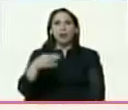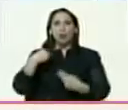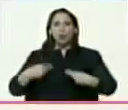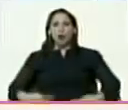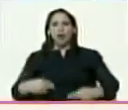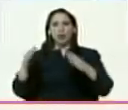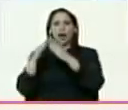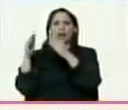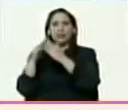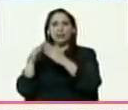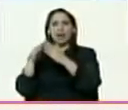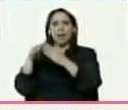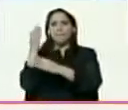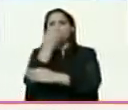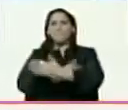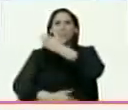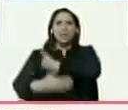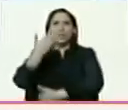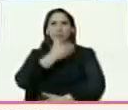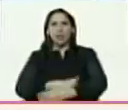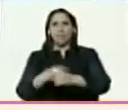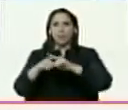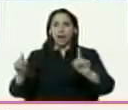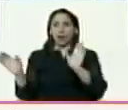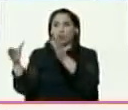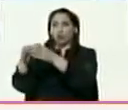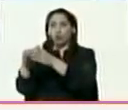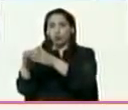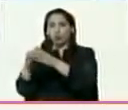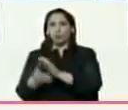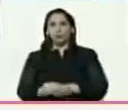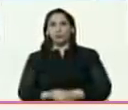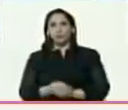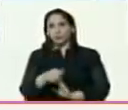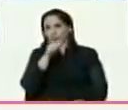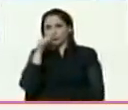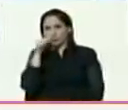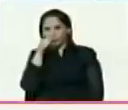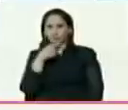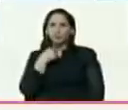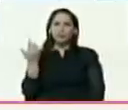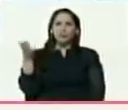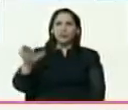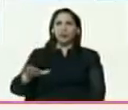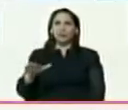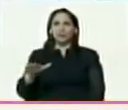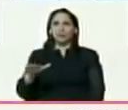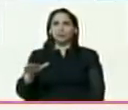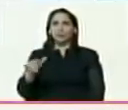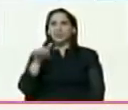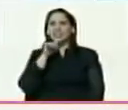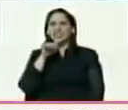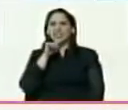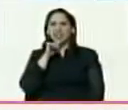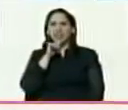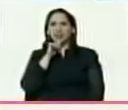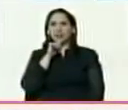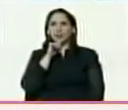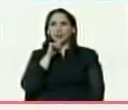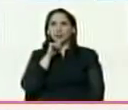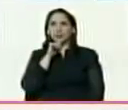piqué este grupo los rastrojos asesinar en masa a quienes sean sus